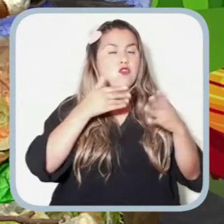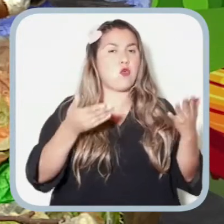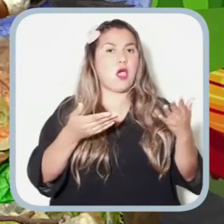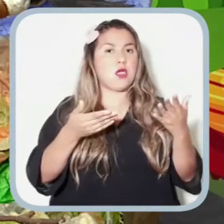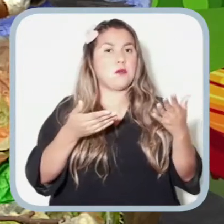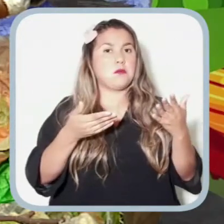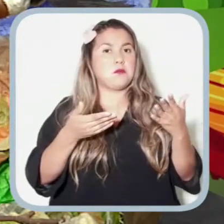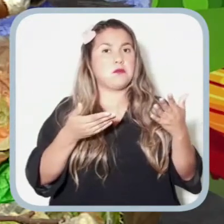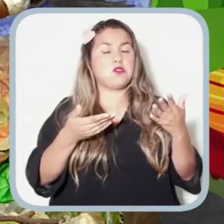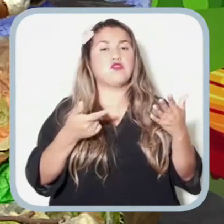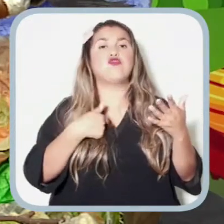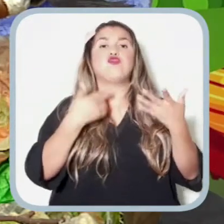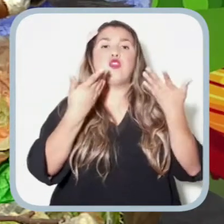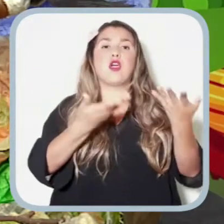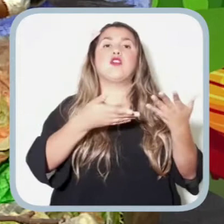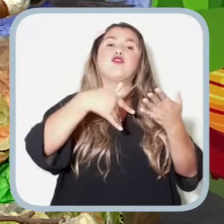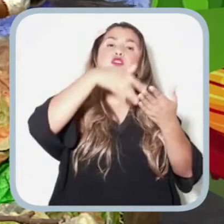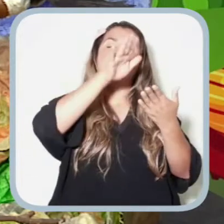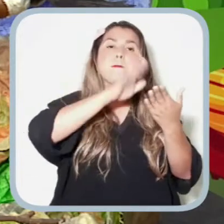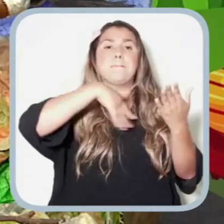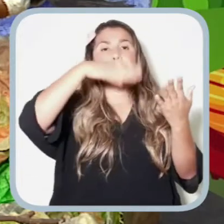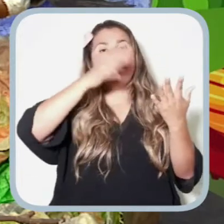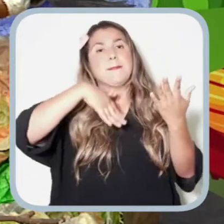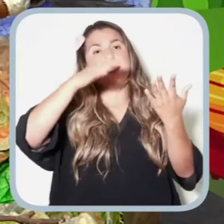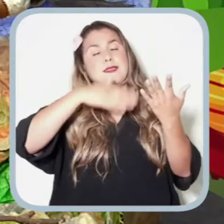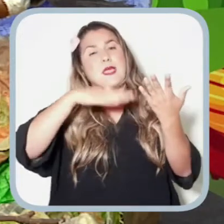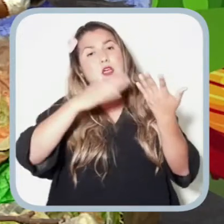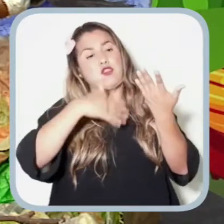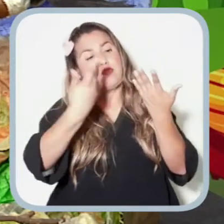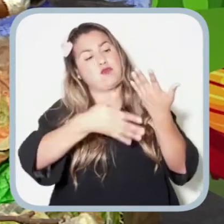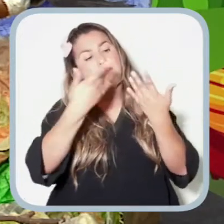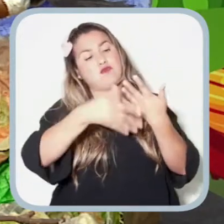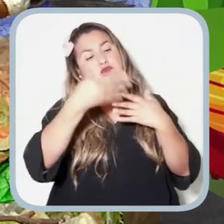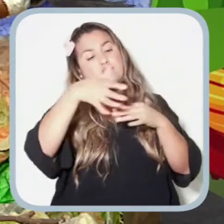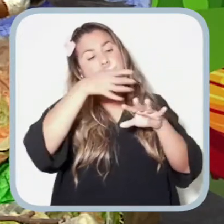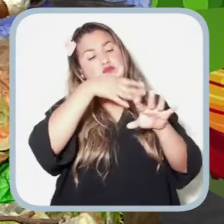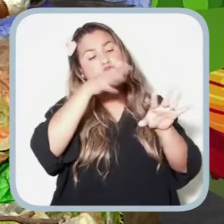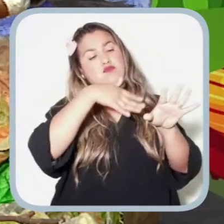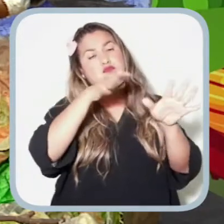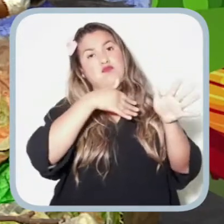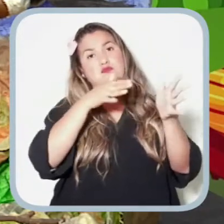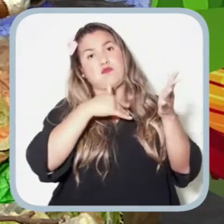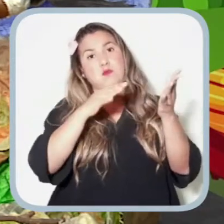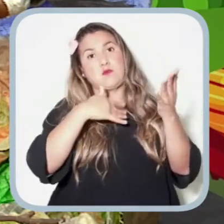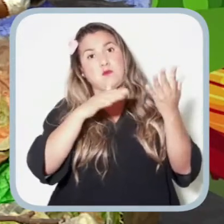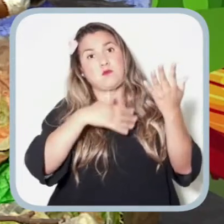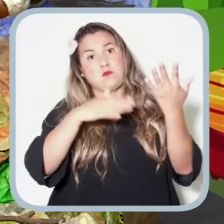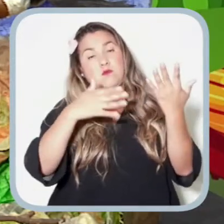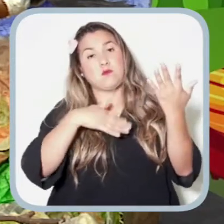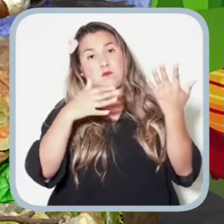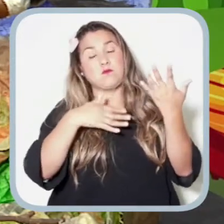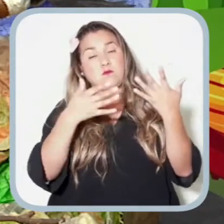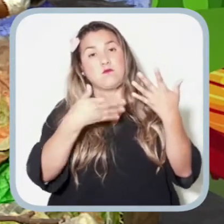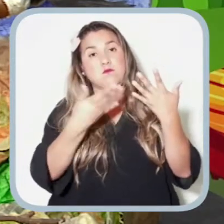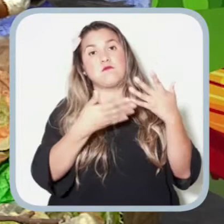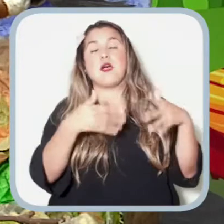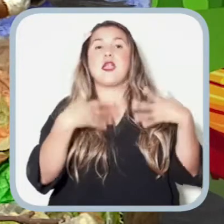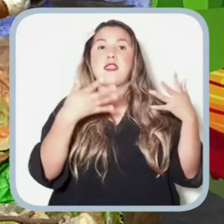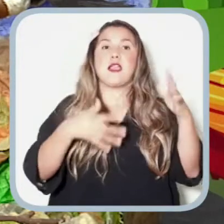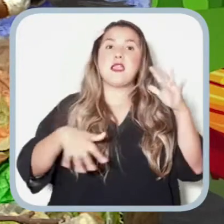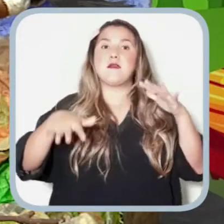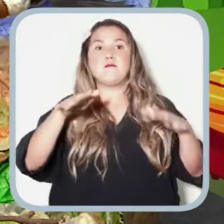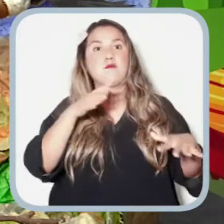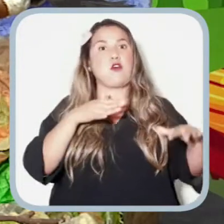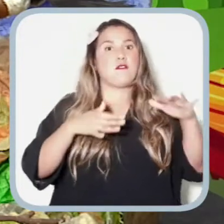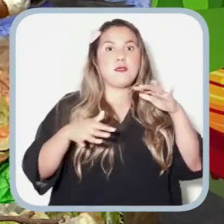entonces yo estoy pintando de esta manera también para darle movimiento a